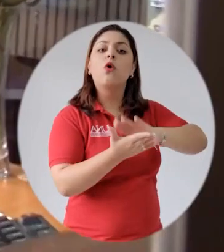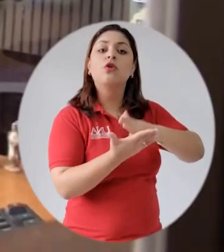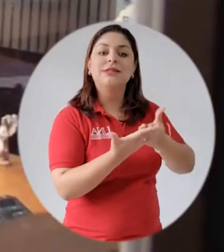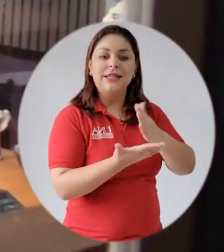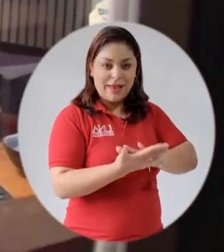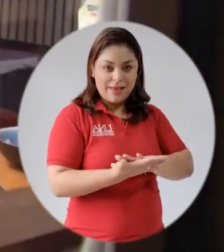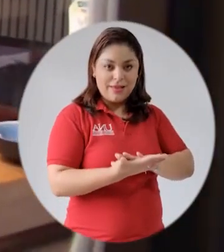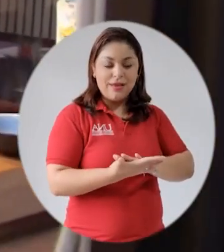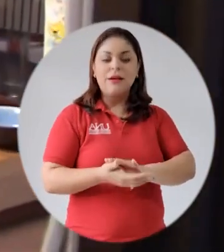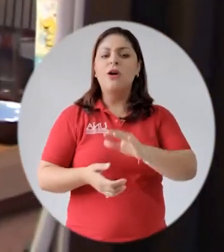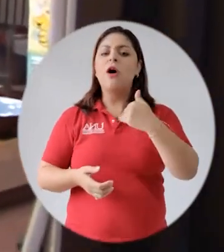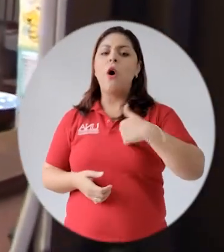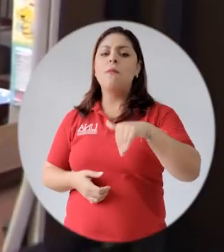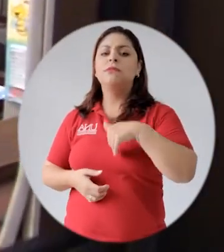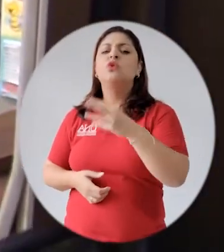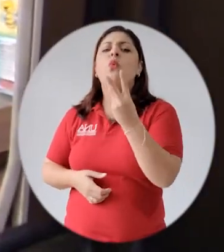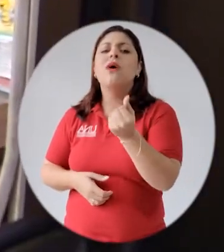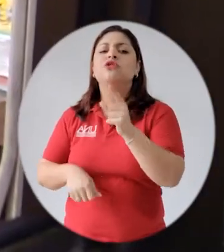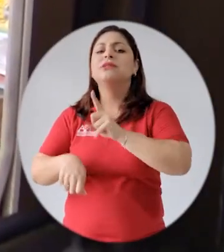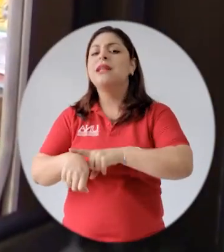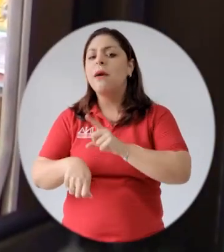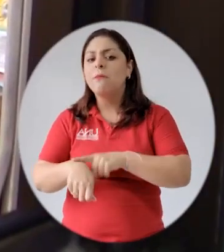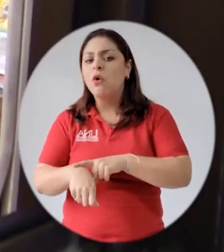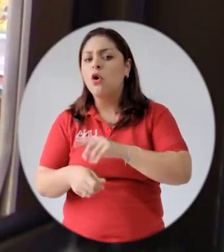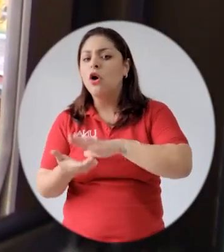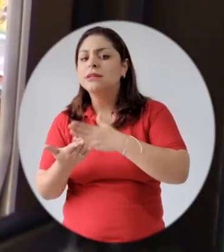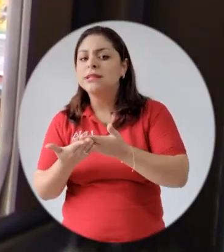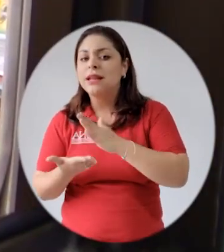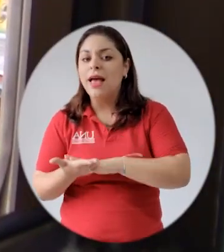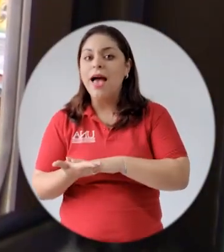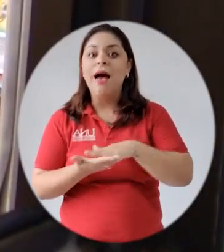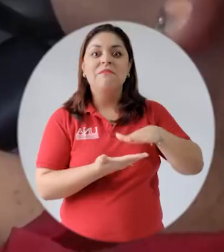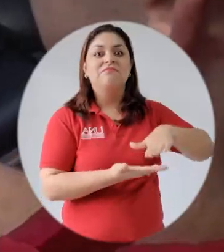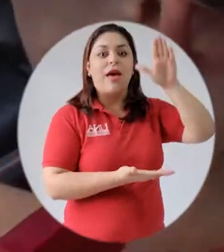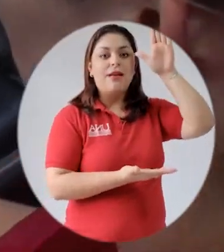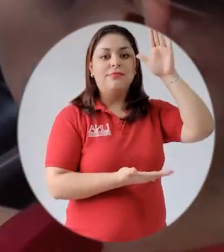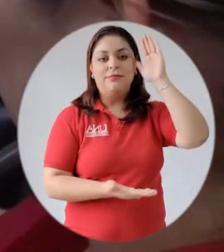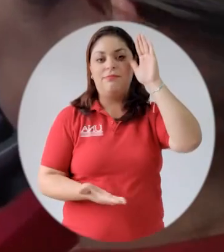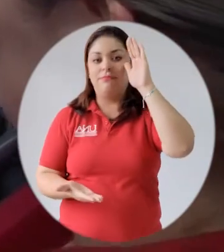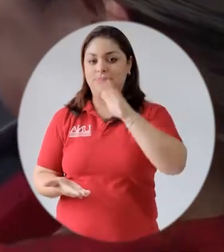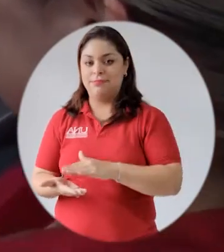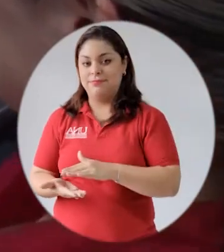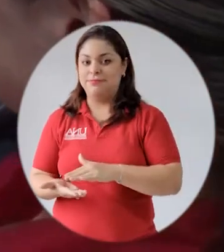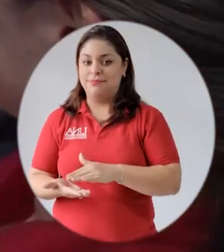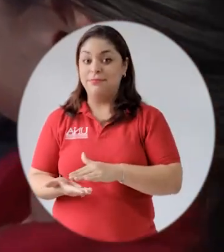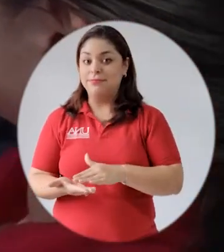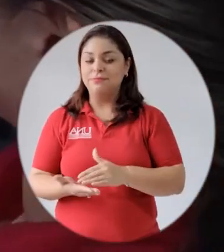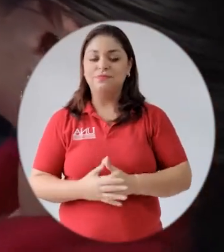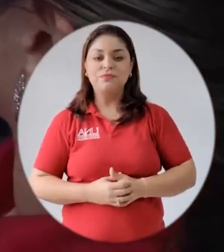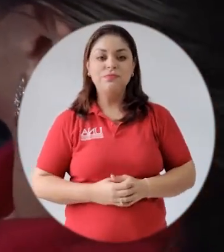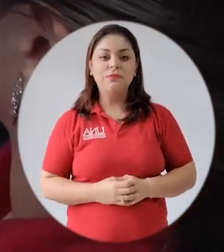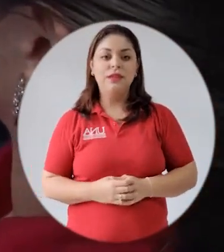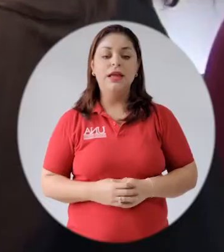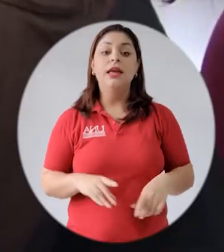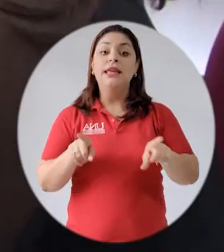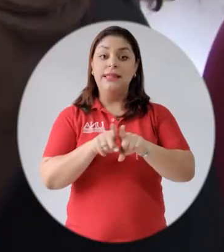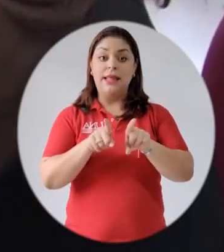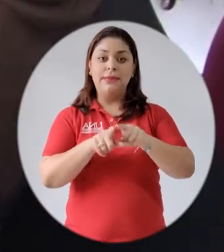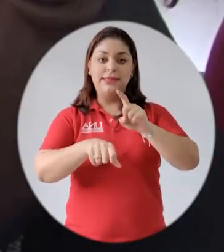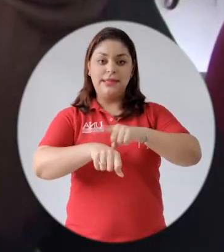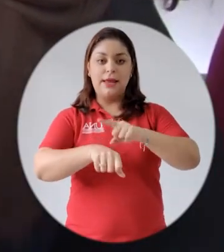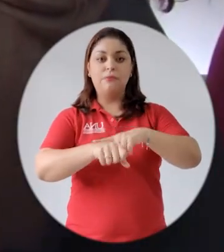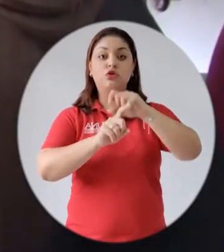aquí cuando hablamos de participación, hombres y mujeres, tenemos una tasa de participación para arriba del 98%.